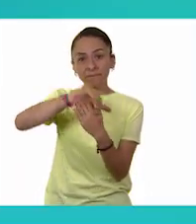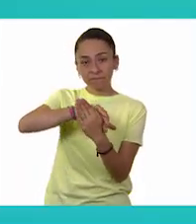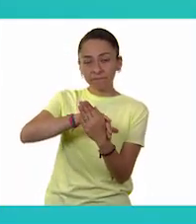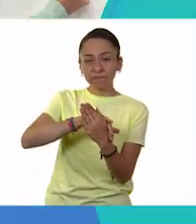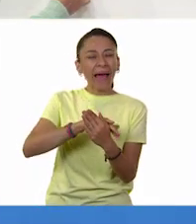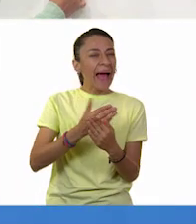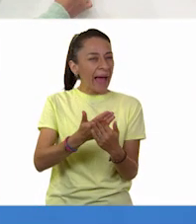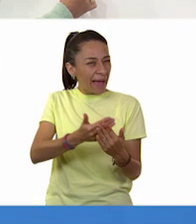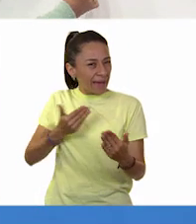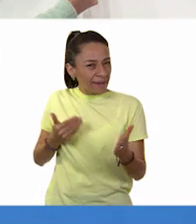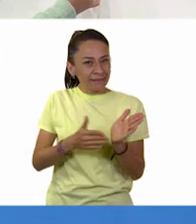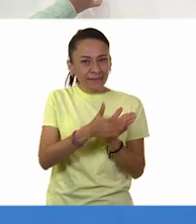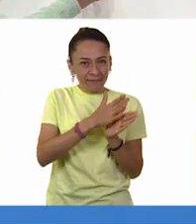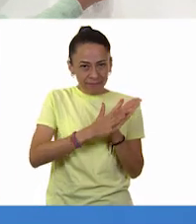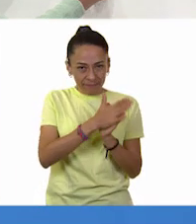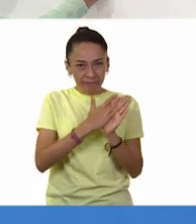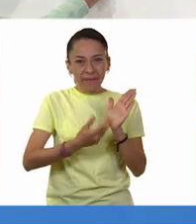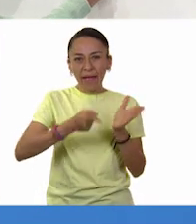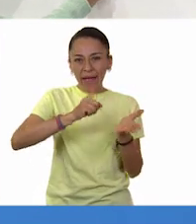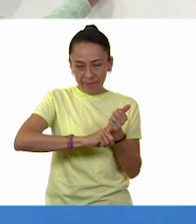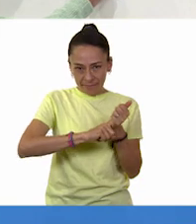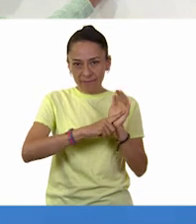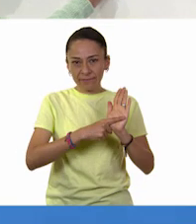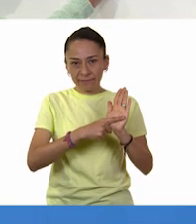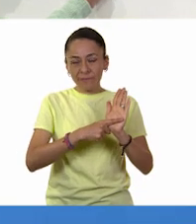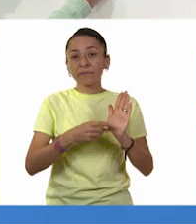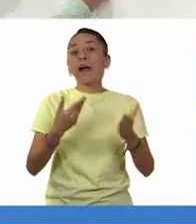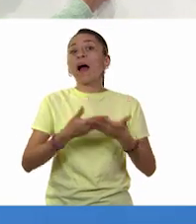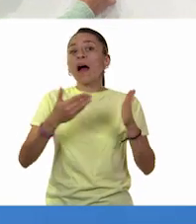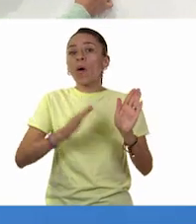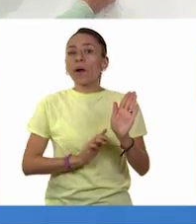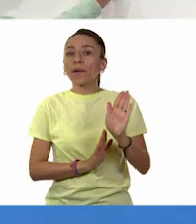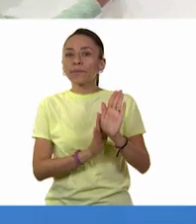área y ahora vamos a tener de perímetro. ¿Me repites, por favor?